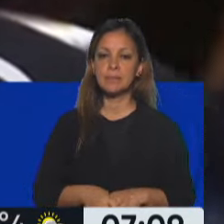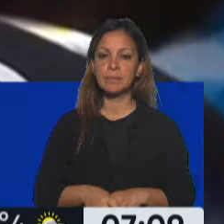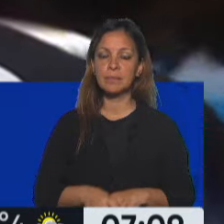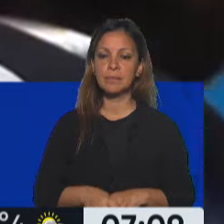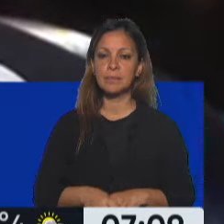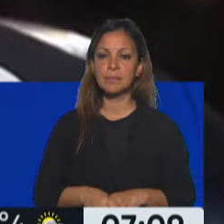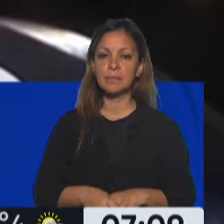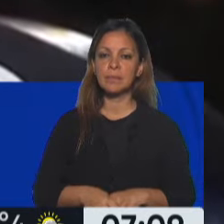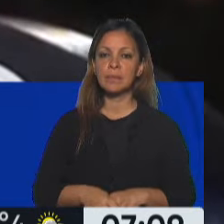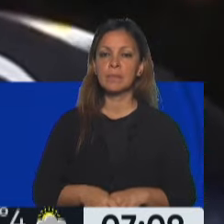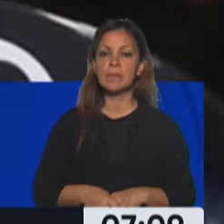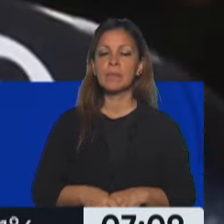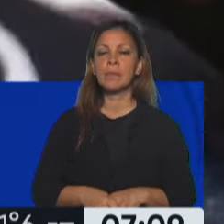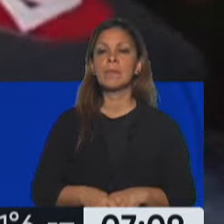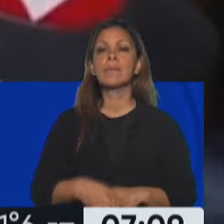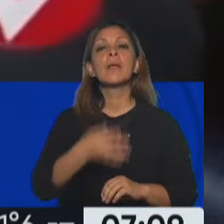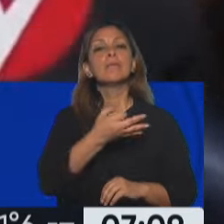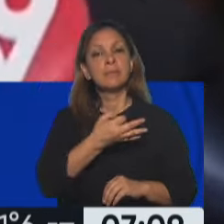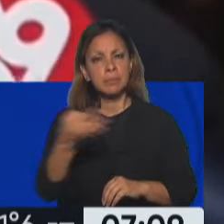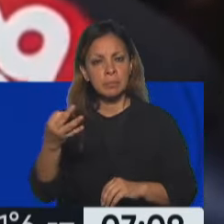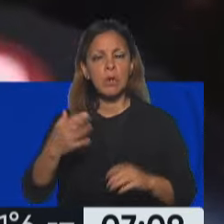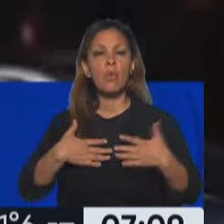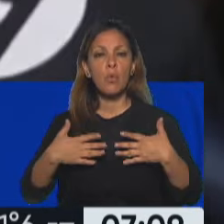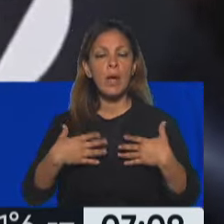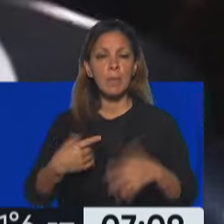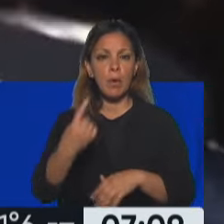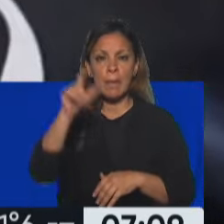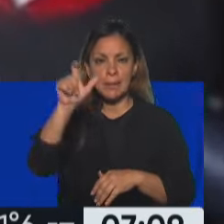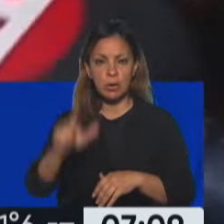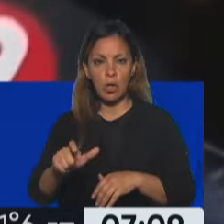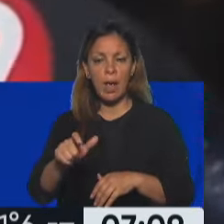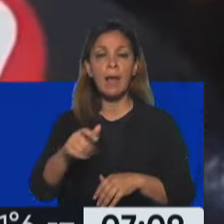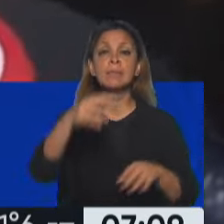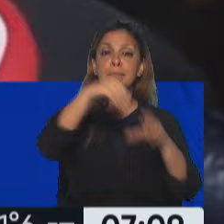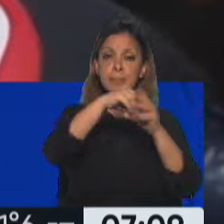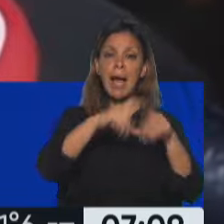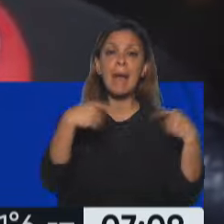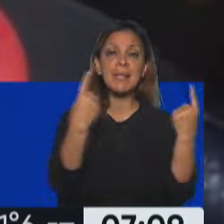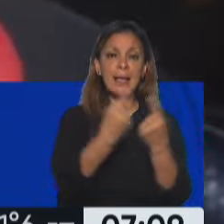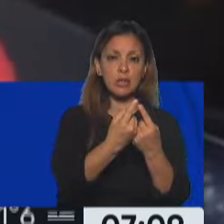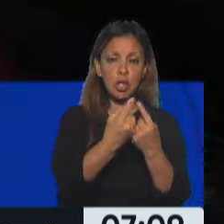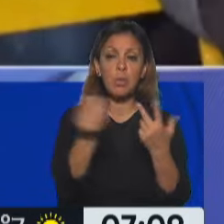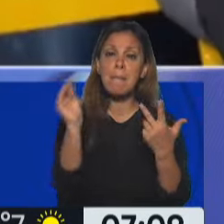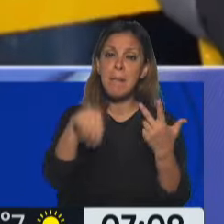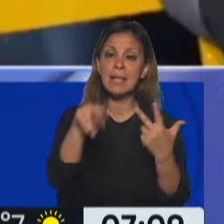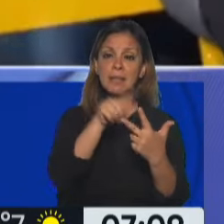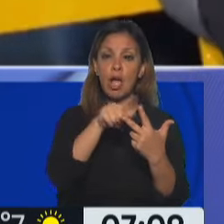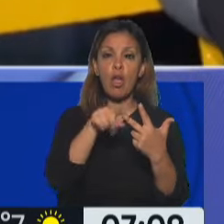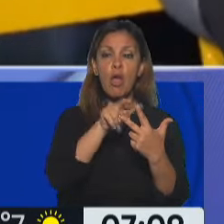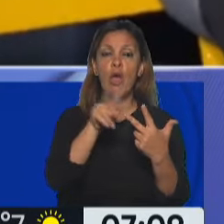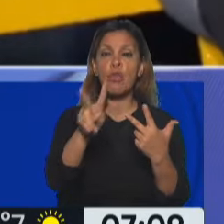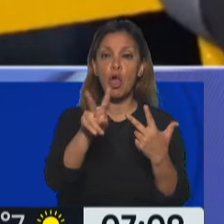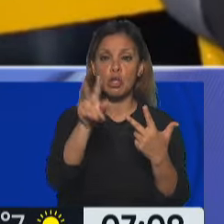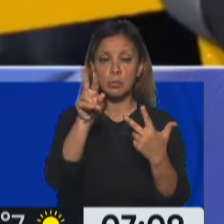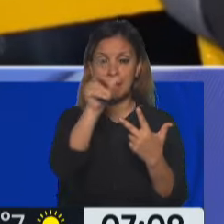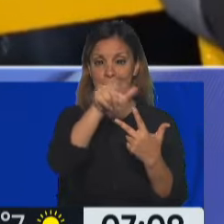De una persona, esa persona estaba en una habitación con otras dos personas más que todavía no hemos